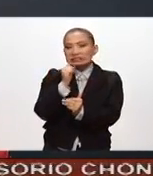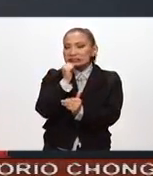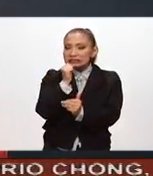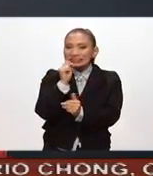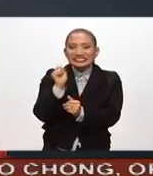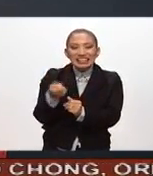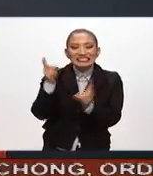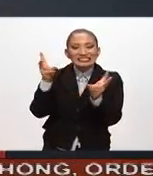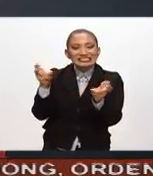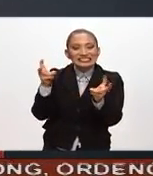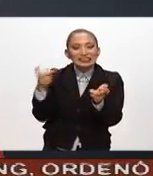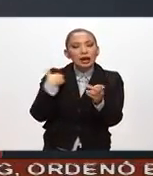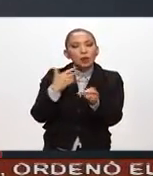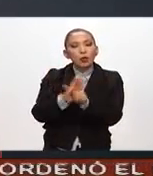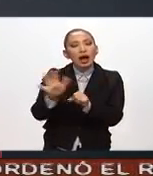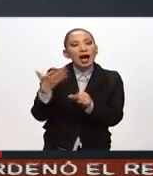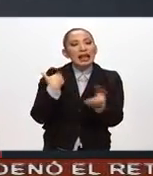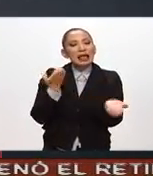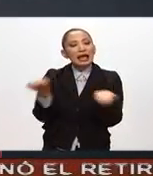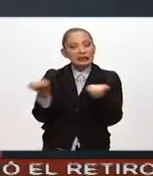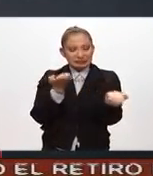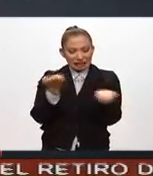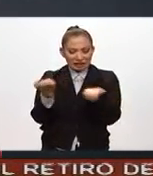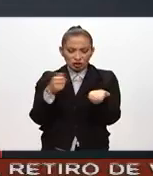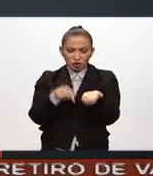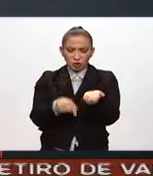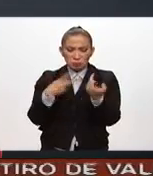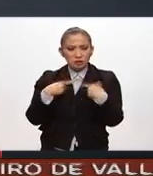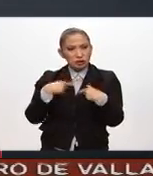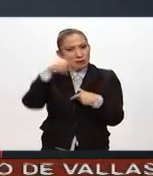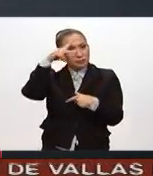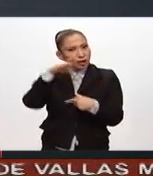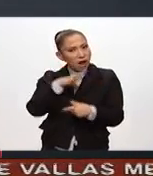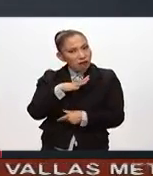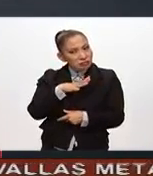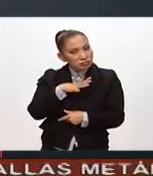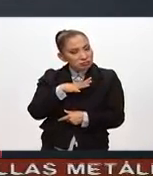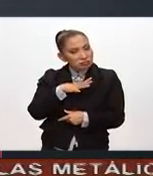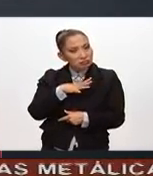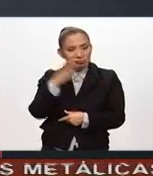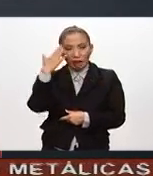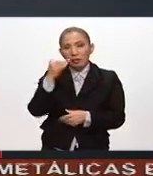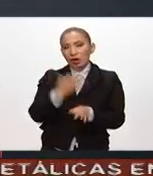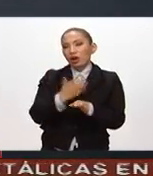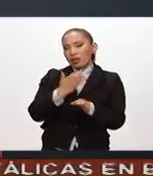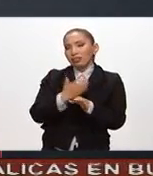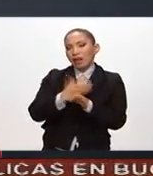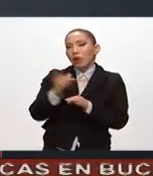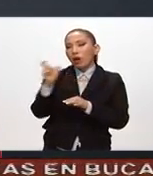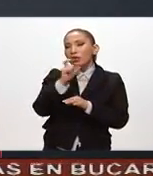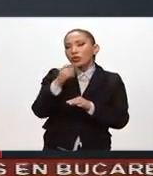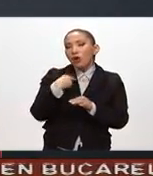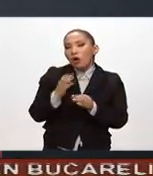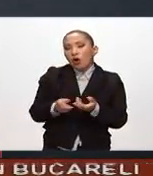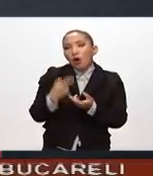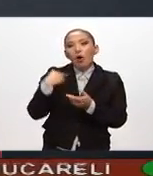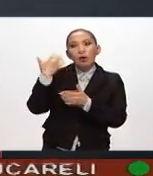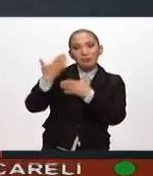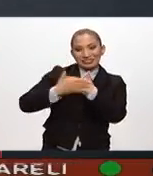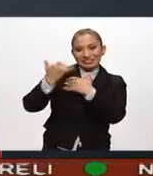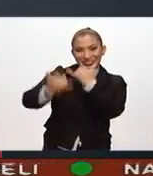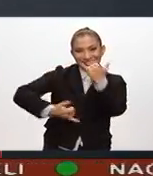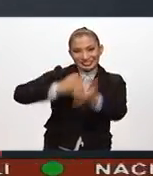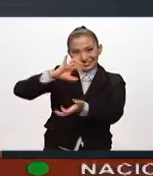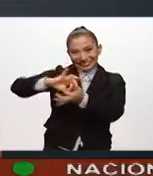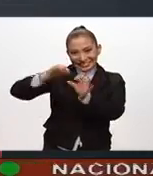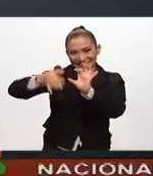ver con qué tanto ejercicio estamos haciendo los mexicanos. Y tú sabes que estos momentos, cuando estamos frente a justas